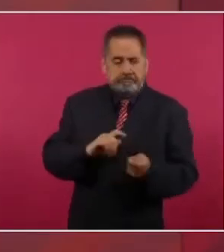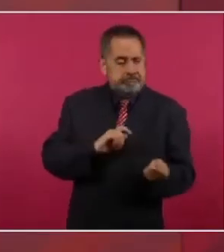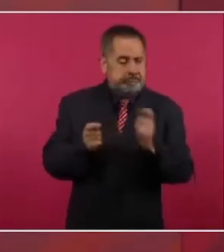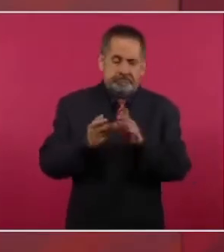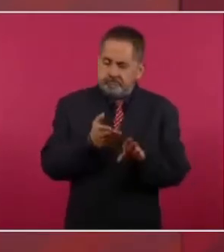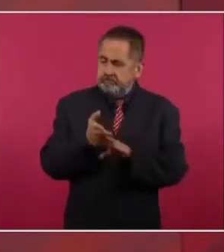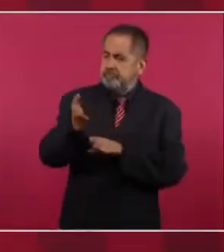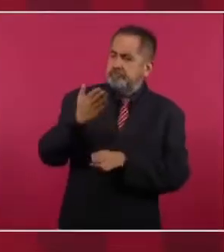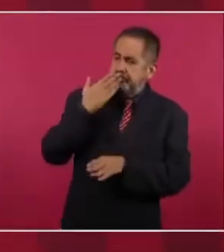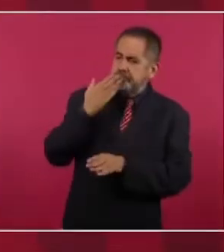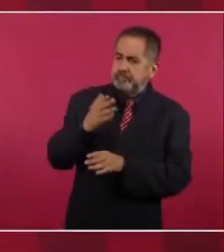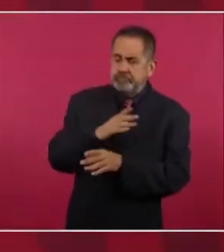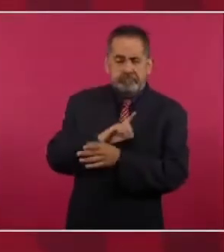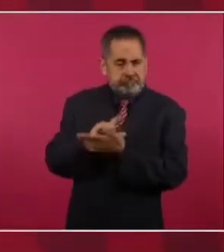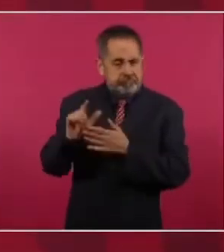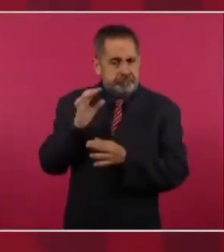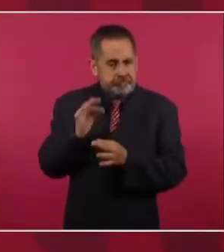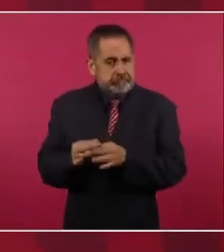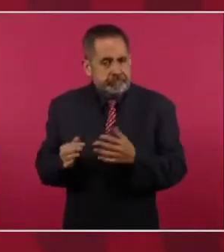que sea así.